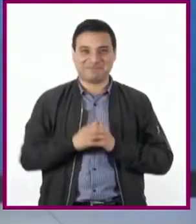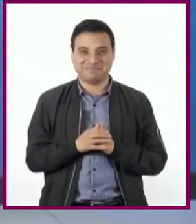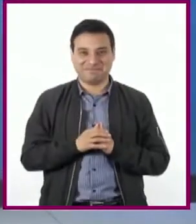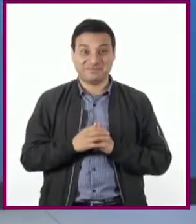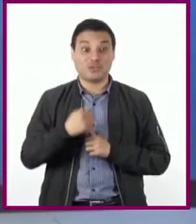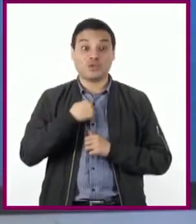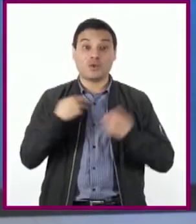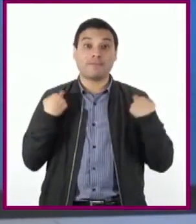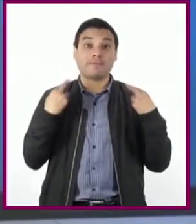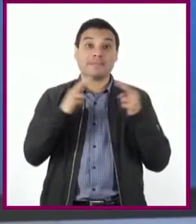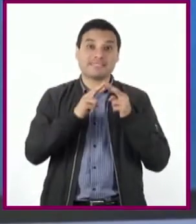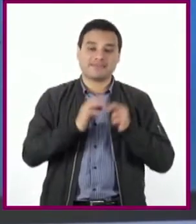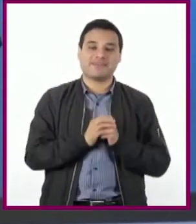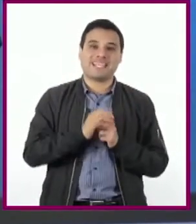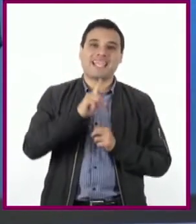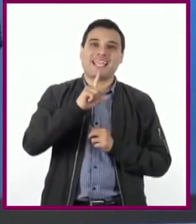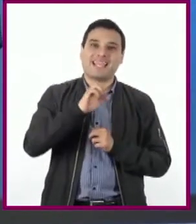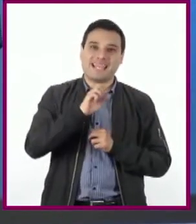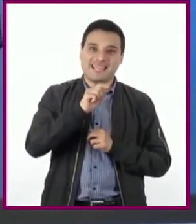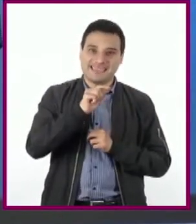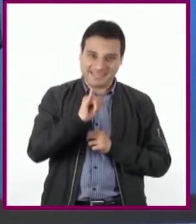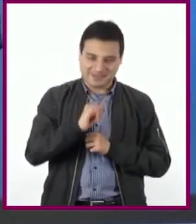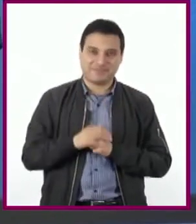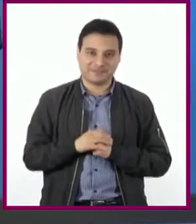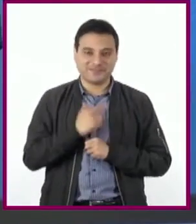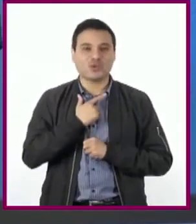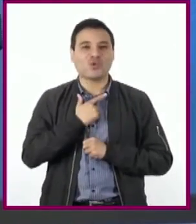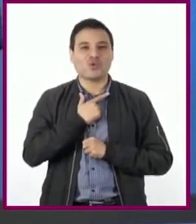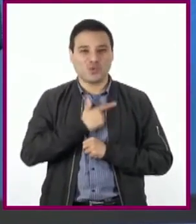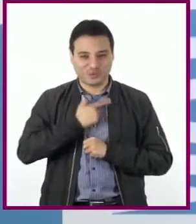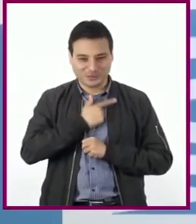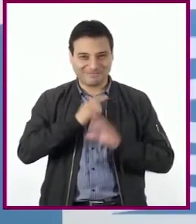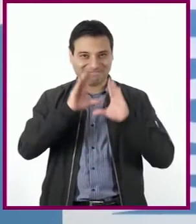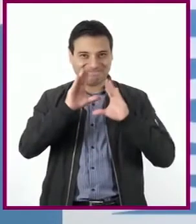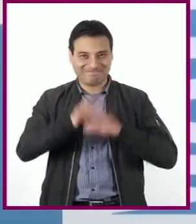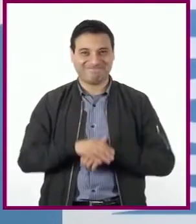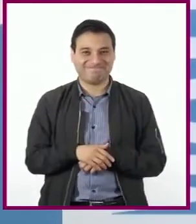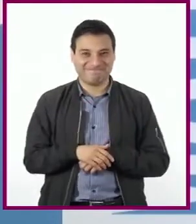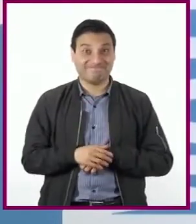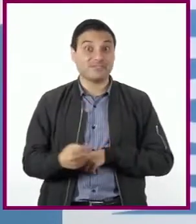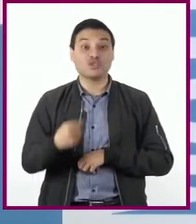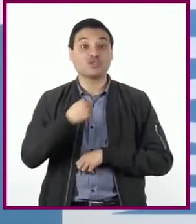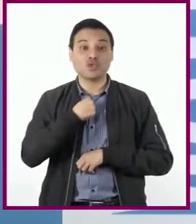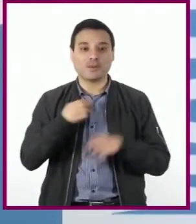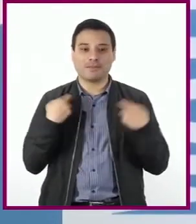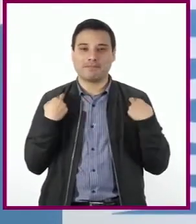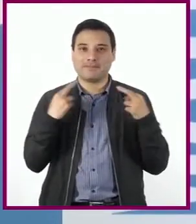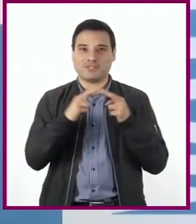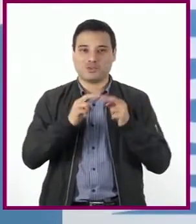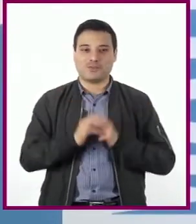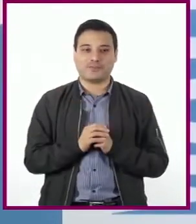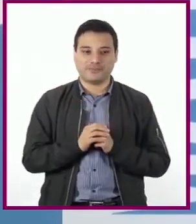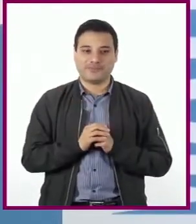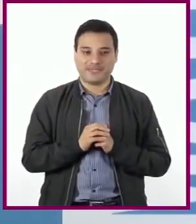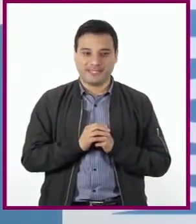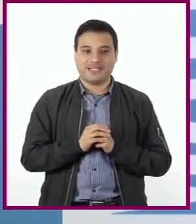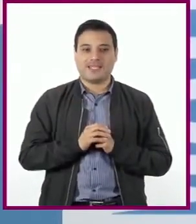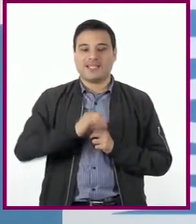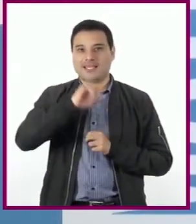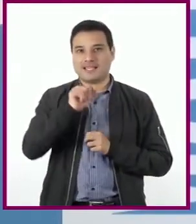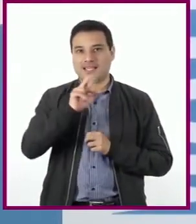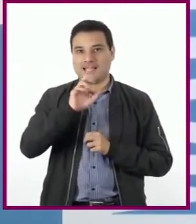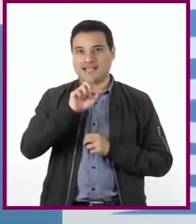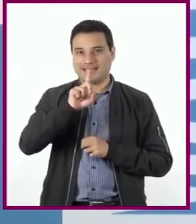la profesora Leti y me da mucho gusto compartir esta sesión con ustedes. Yo soy el profesor Jared. Qué